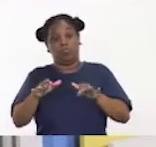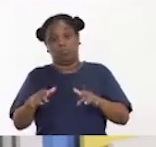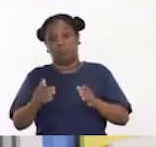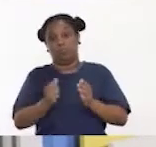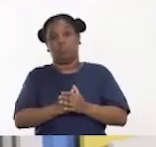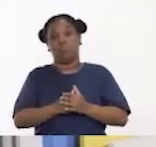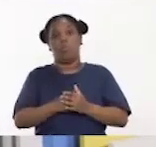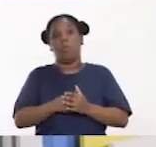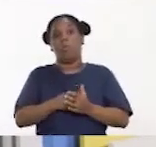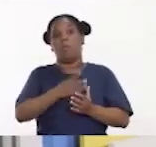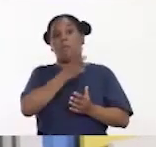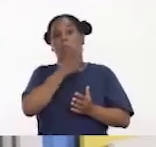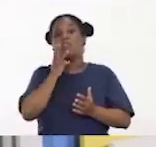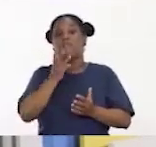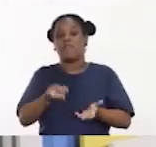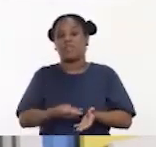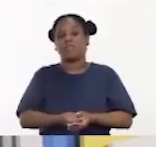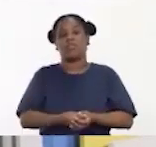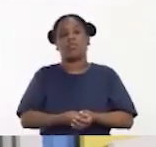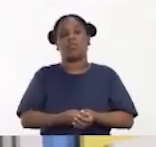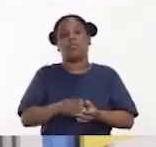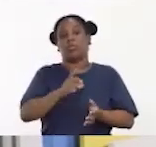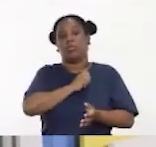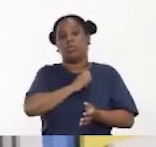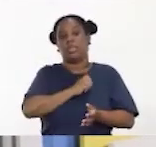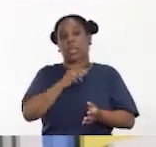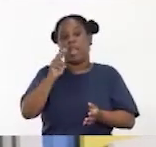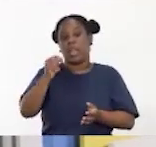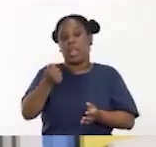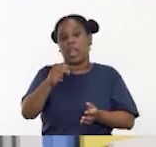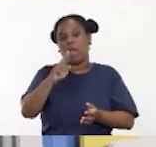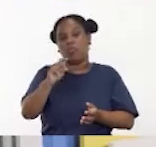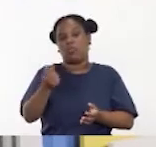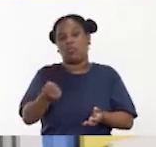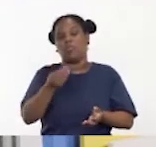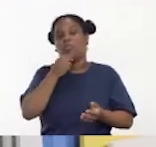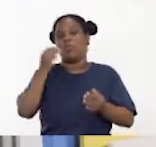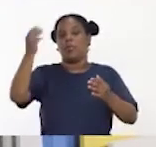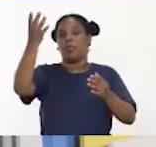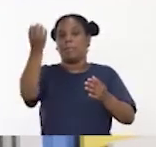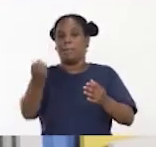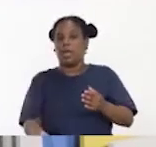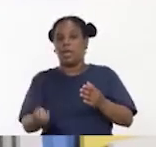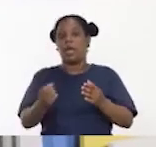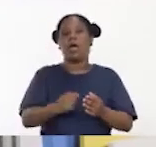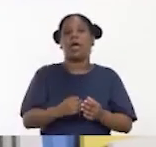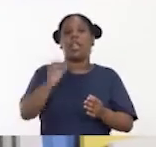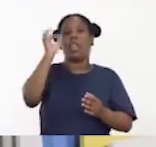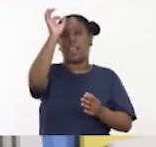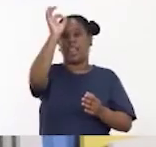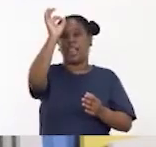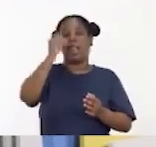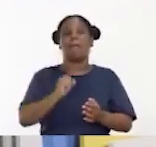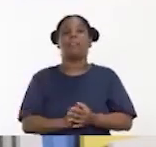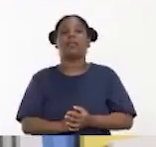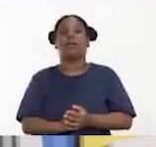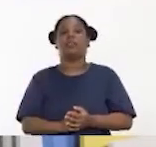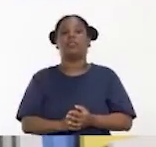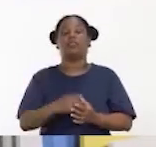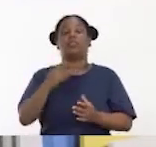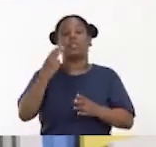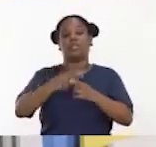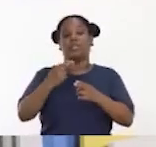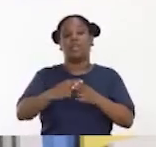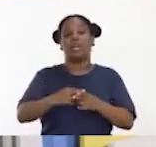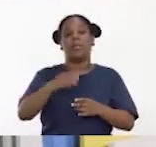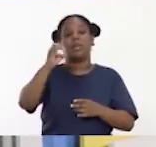sea por la red wifi, ya sea porque tiene el Nauta, de poder bajar la aplicación que se llama